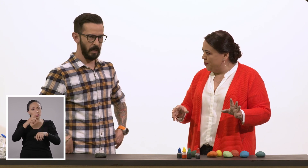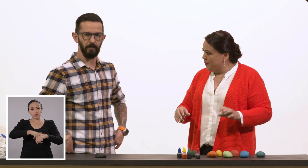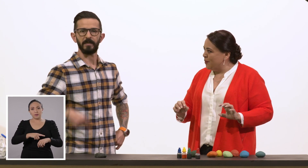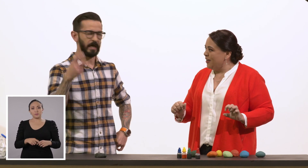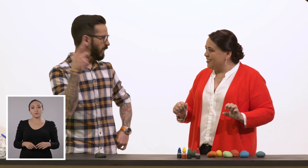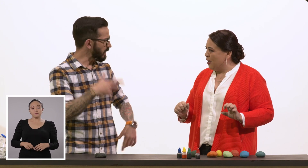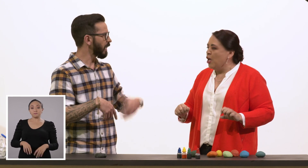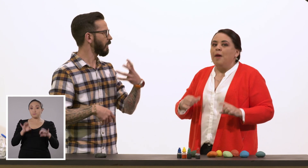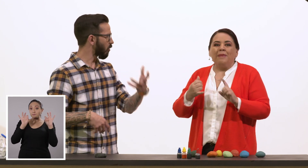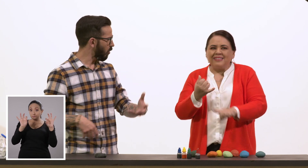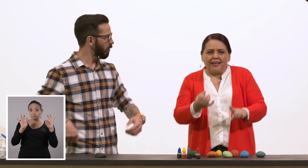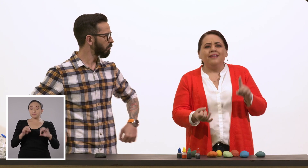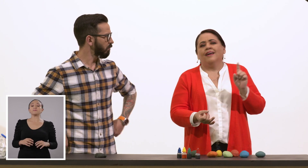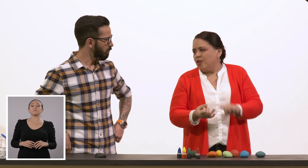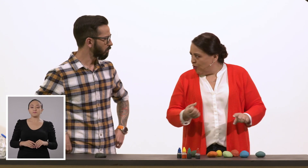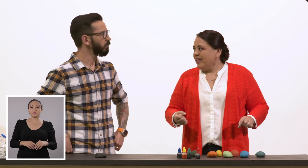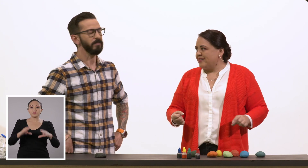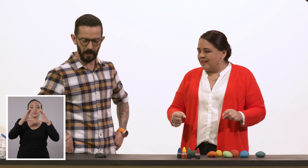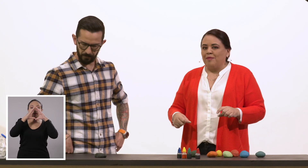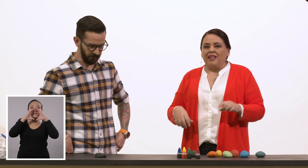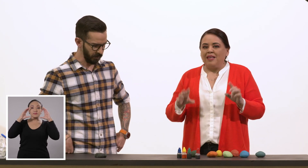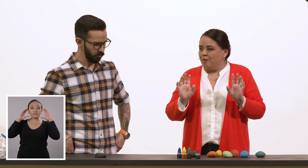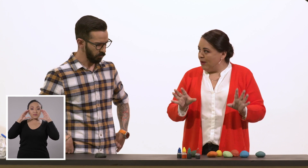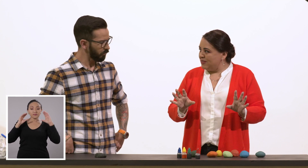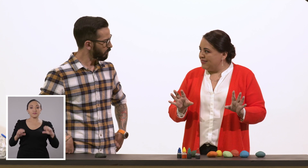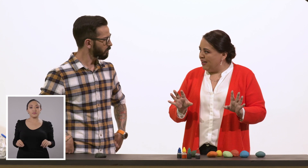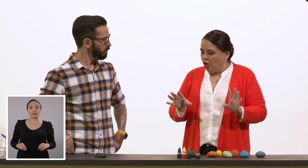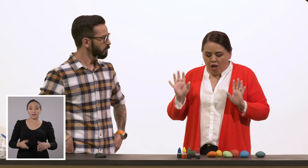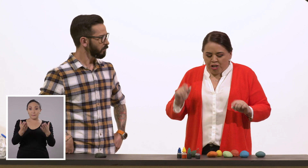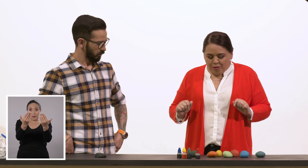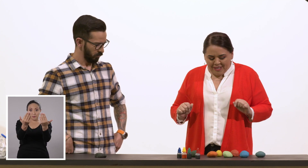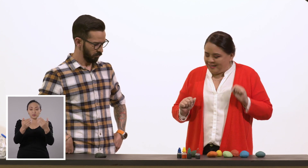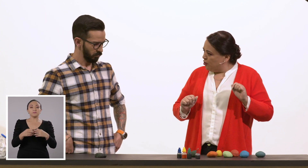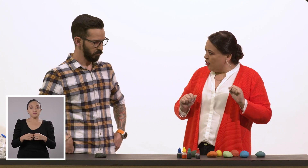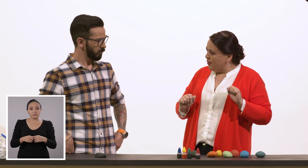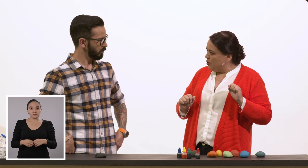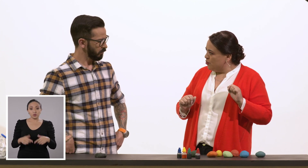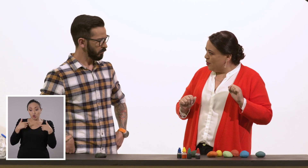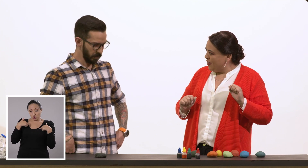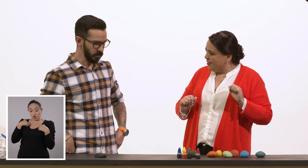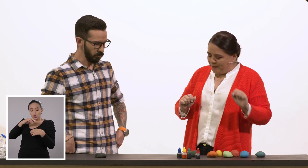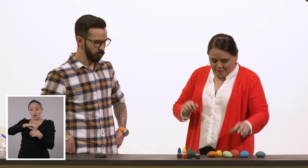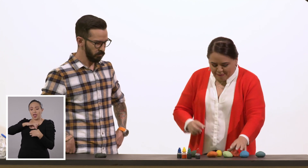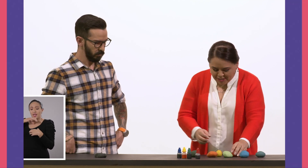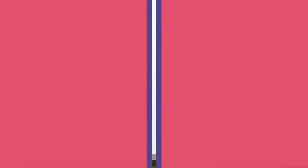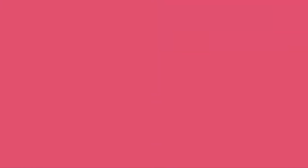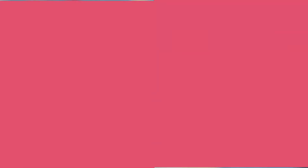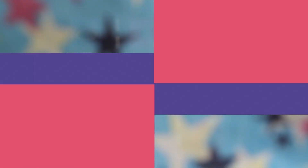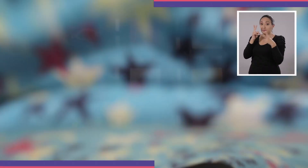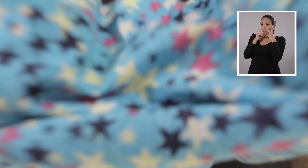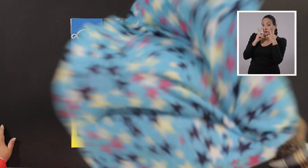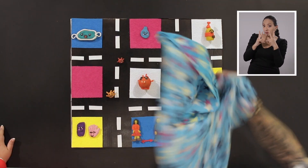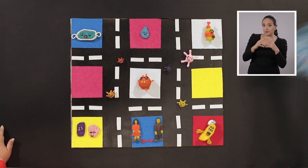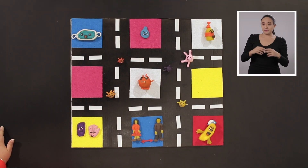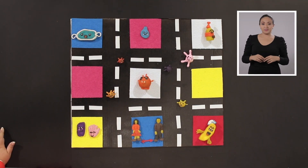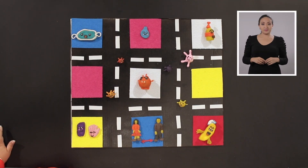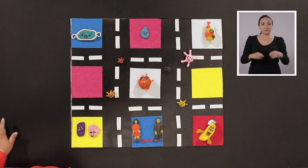tiempo. Ya, mascarilla, alcohol. Mascarilla, alcohol, exactamente. perfecto. Vamos a hacerlo. Yo voy a hacer el coronavirus, ¿te parece? Listo. Vamos a ver.